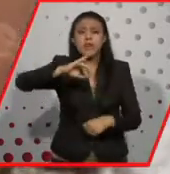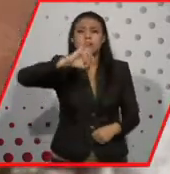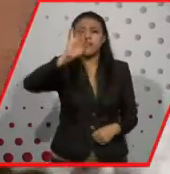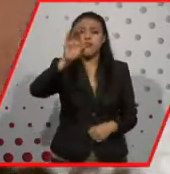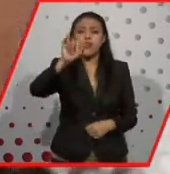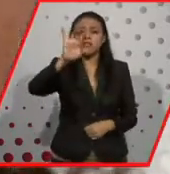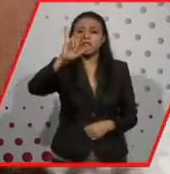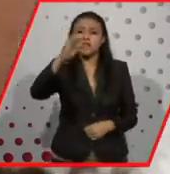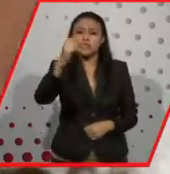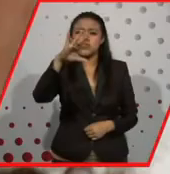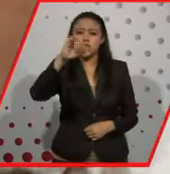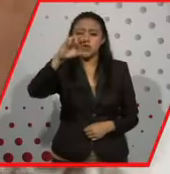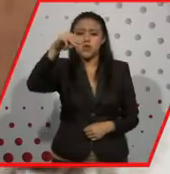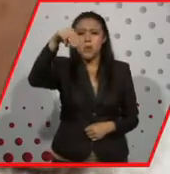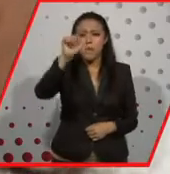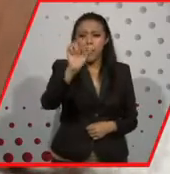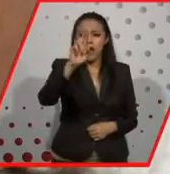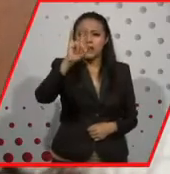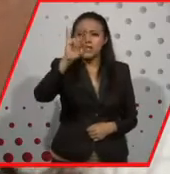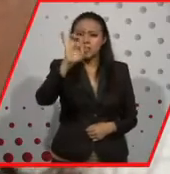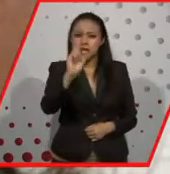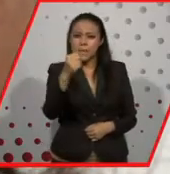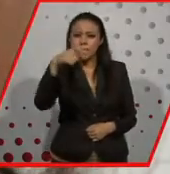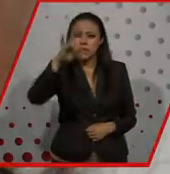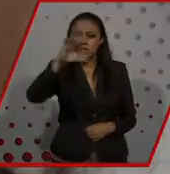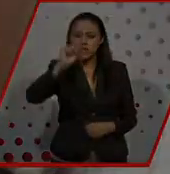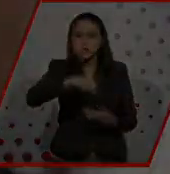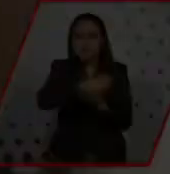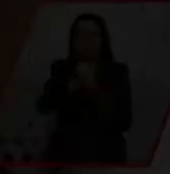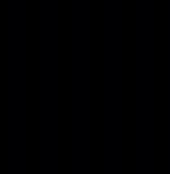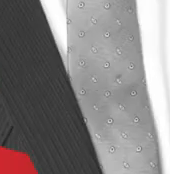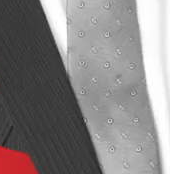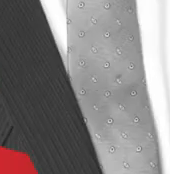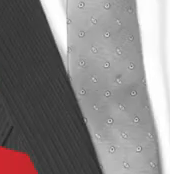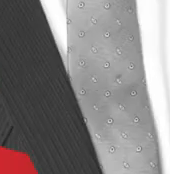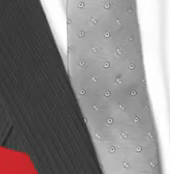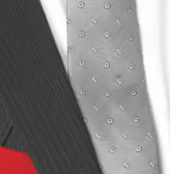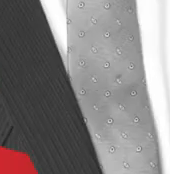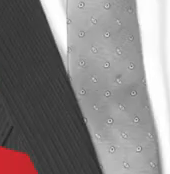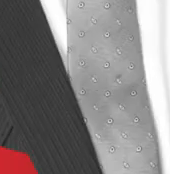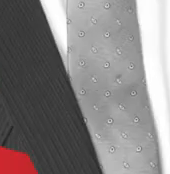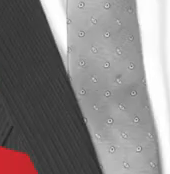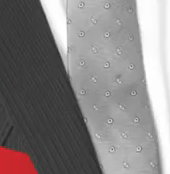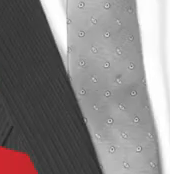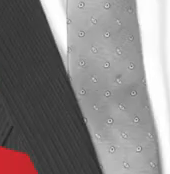Preciado, Marixa Pedraza, Acusé Querétaro.